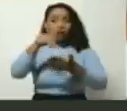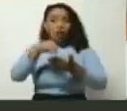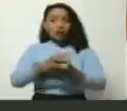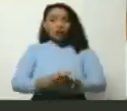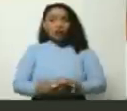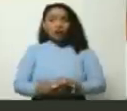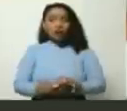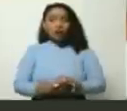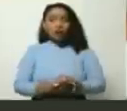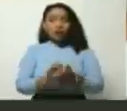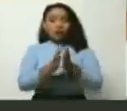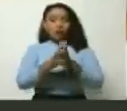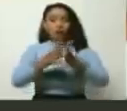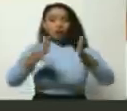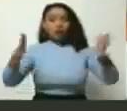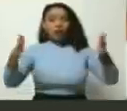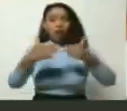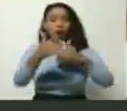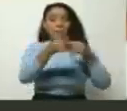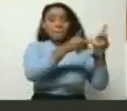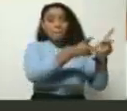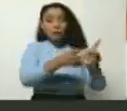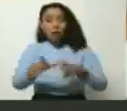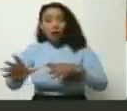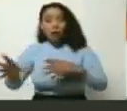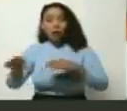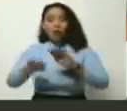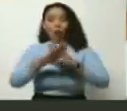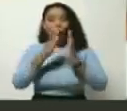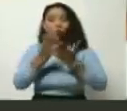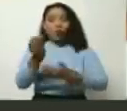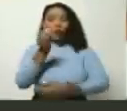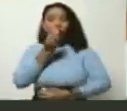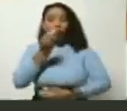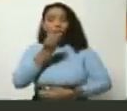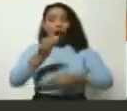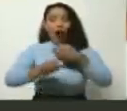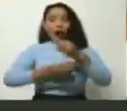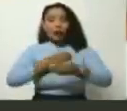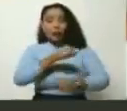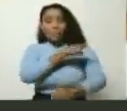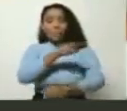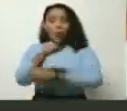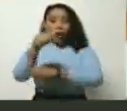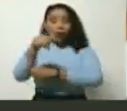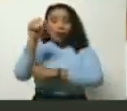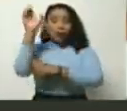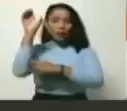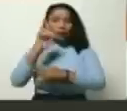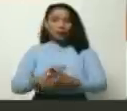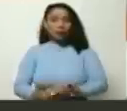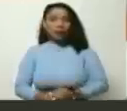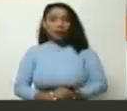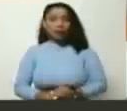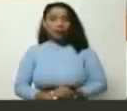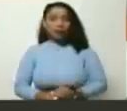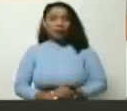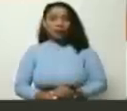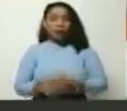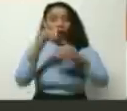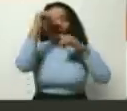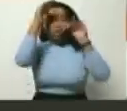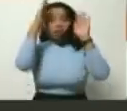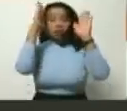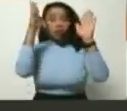La ampliación del Programa Mundial de Alimentos que ya se ejecuta en el país. La atención de